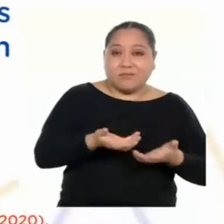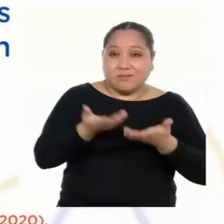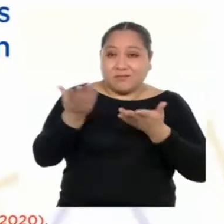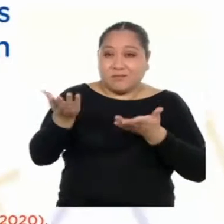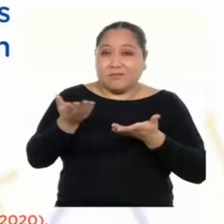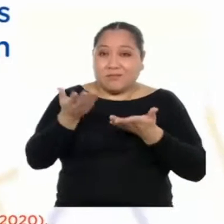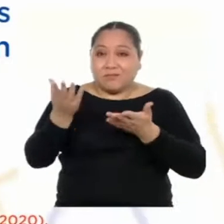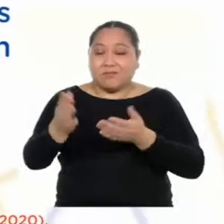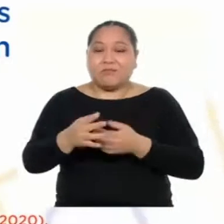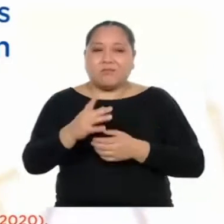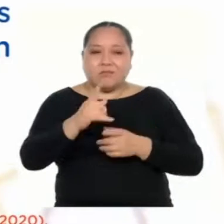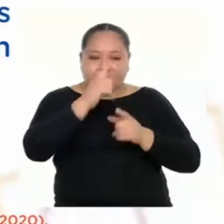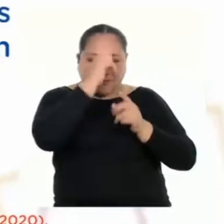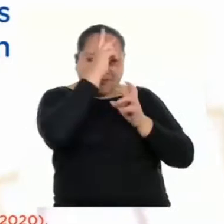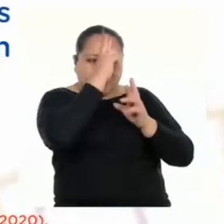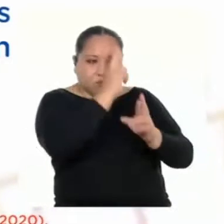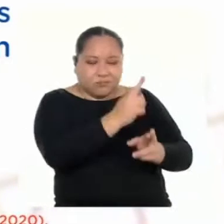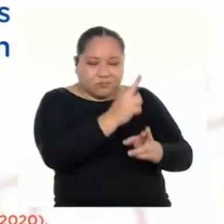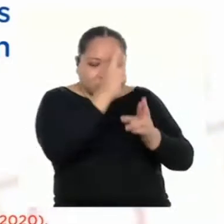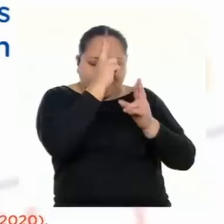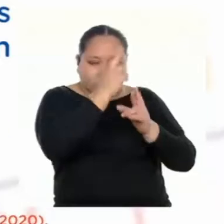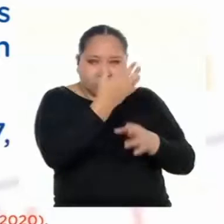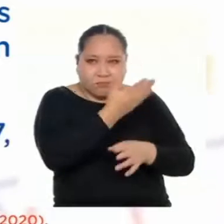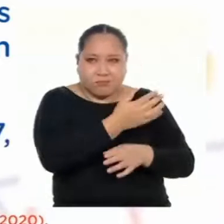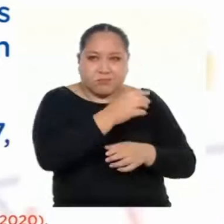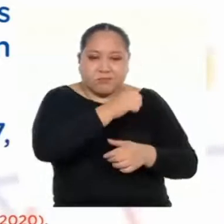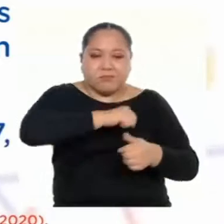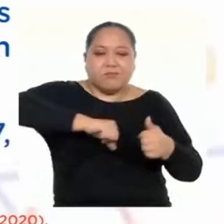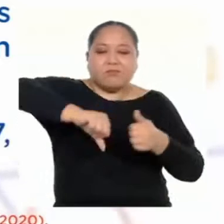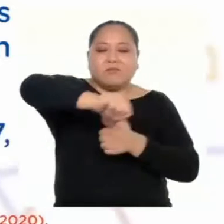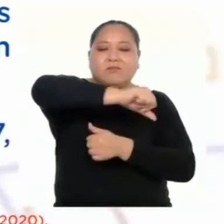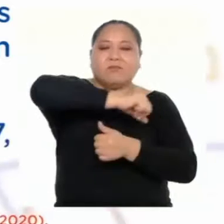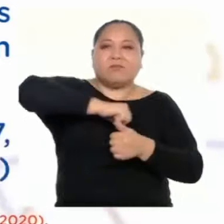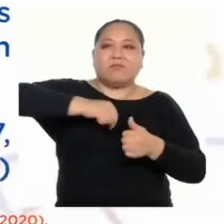le granjearon, consiguieron en sus entornos.